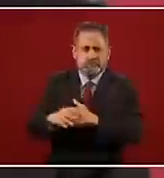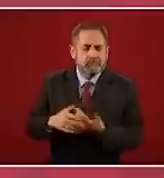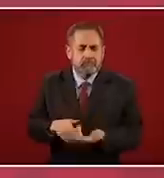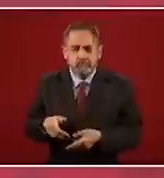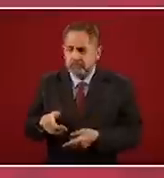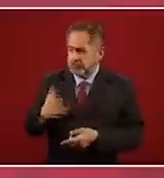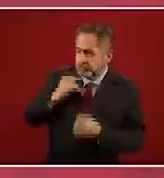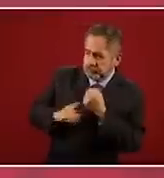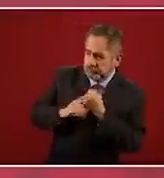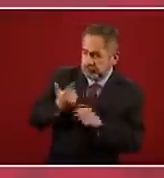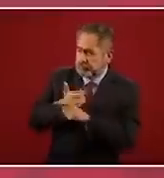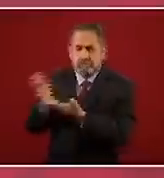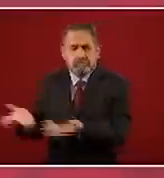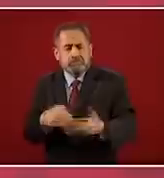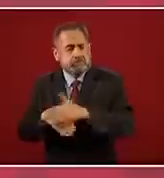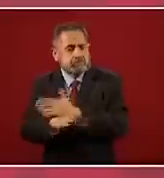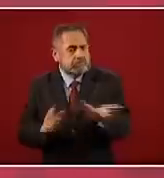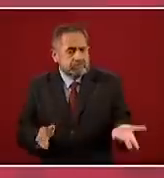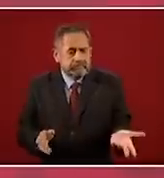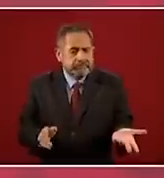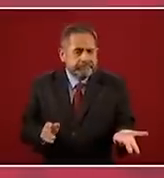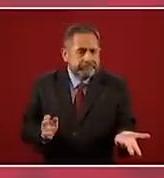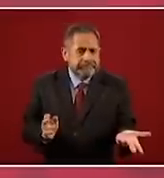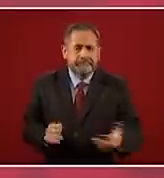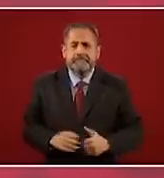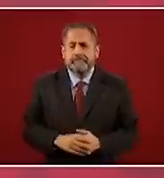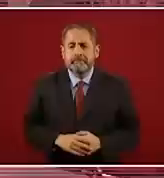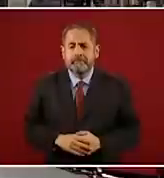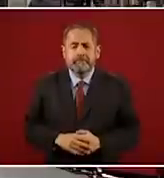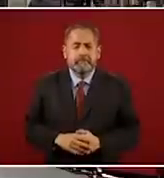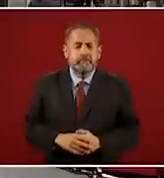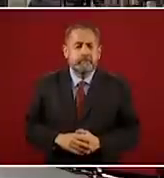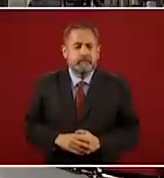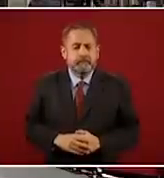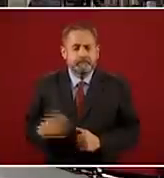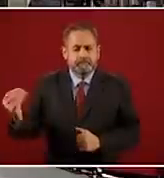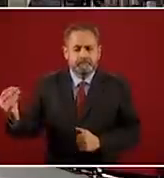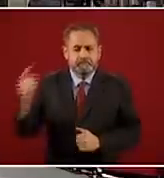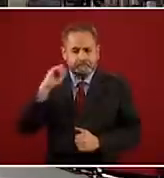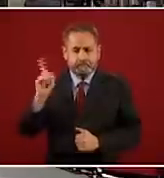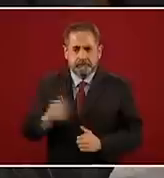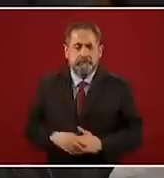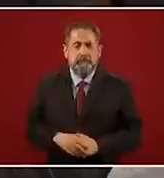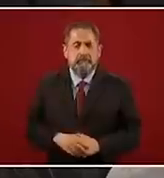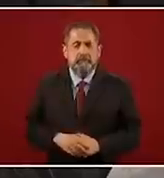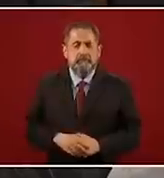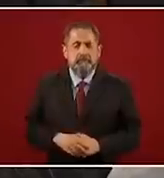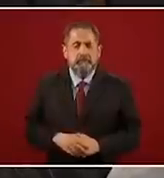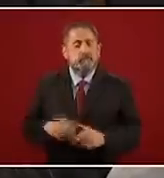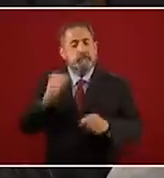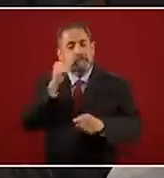nada debe, nada teme. El Instituto Nacional de Migración ayer mismo emitió un comunicado cuando se filtró este documento,